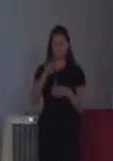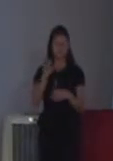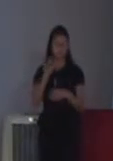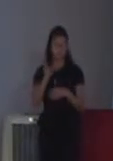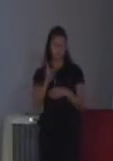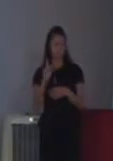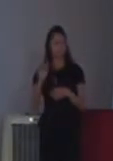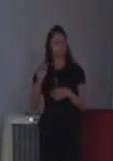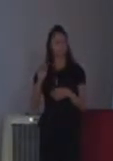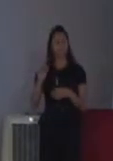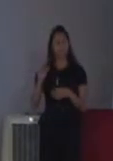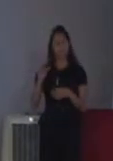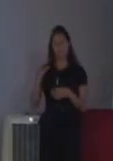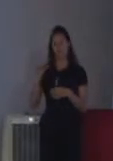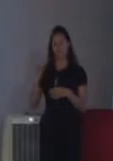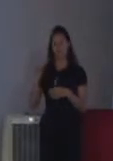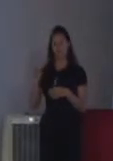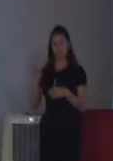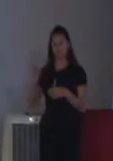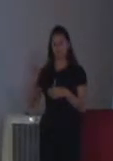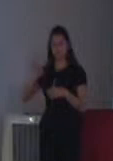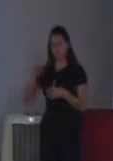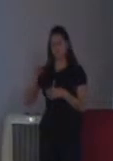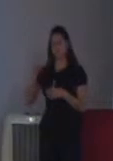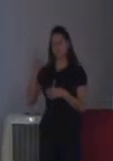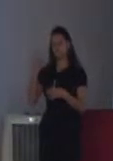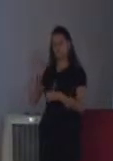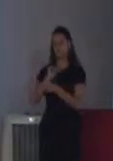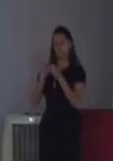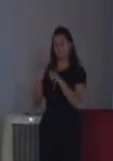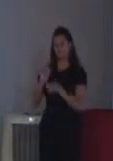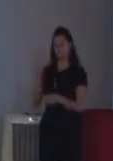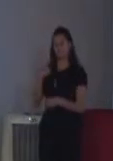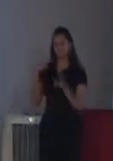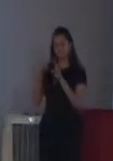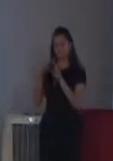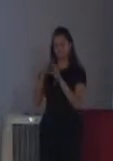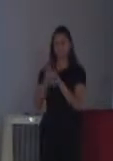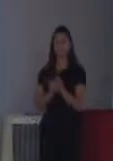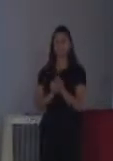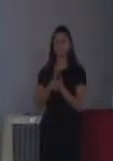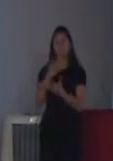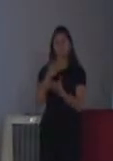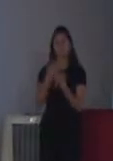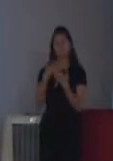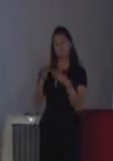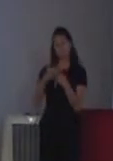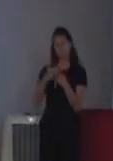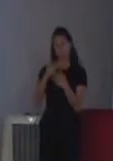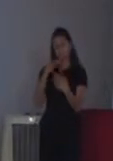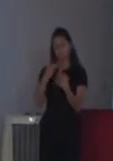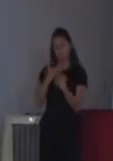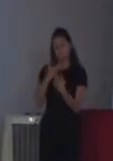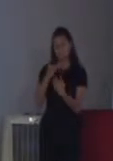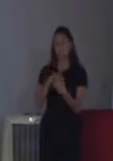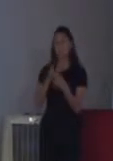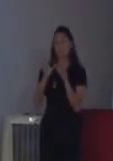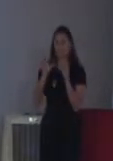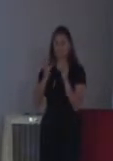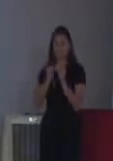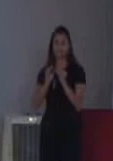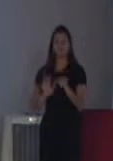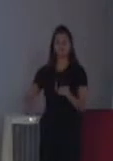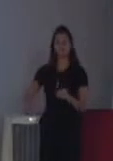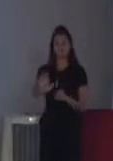Alexander Rojas, quien conozco ya hace varios años, y por la invitación, y pues a ustedes también por el hecho